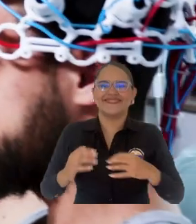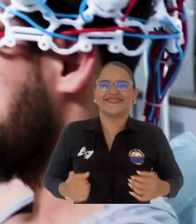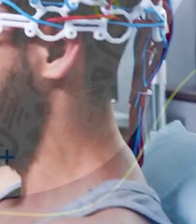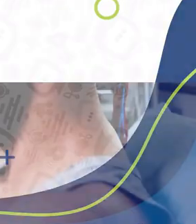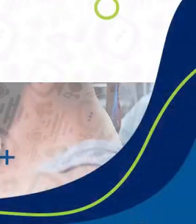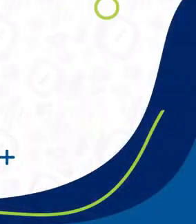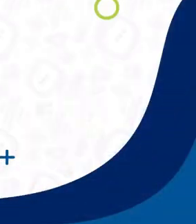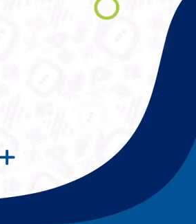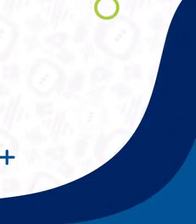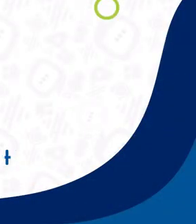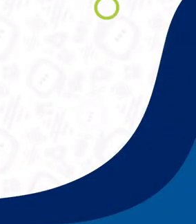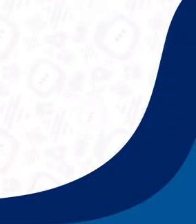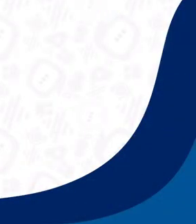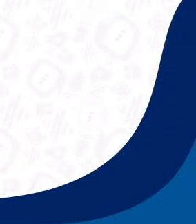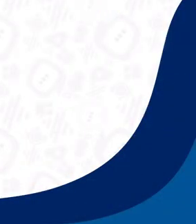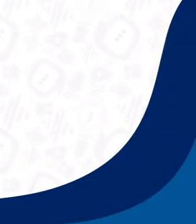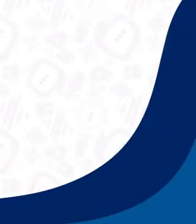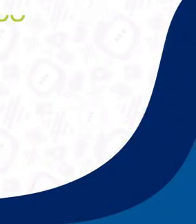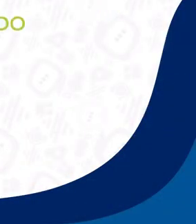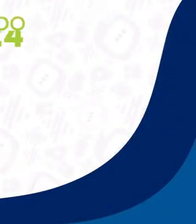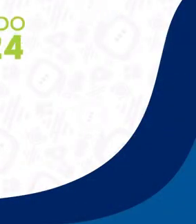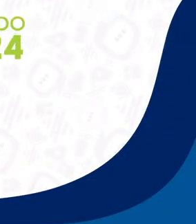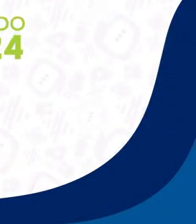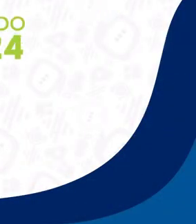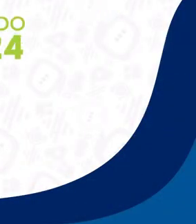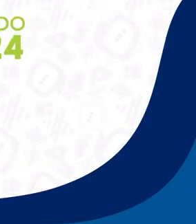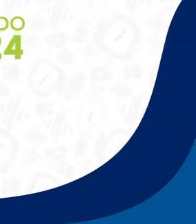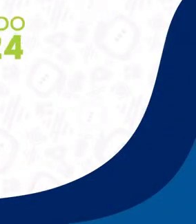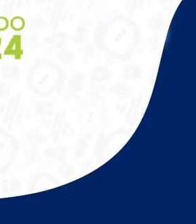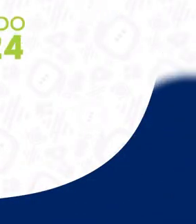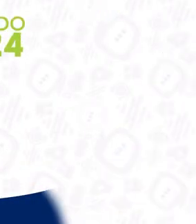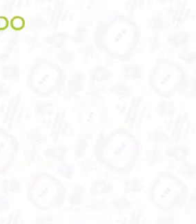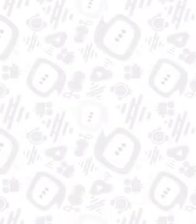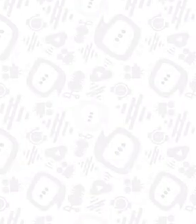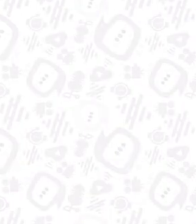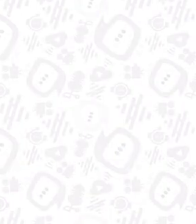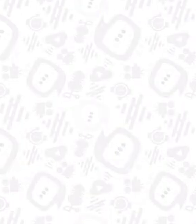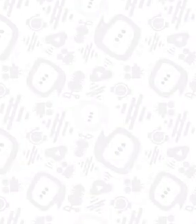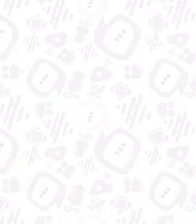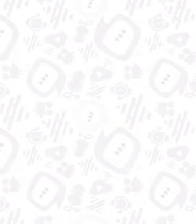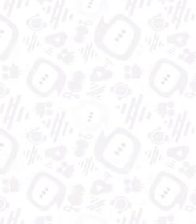tecnología. Universidad del Magdalena, aún más incluyente e innovadora.